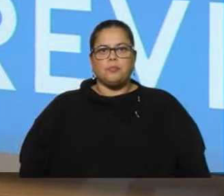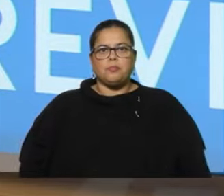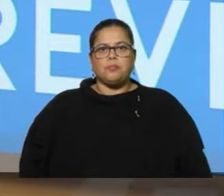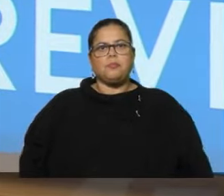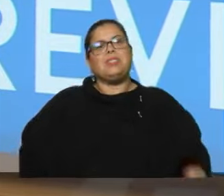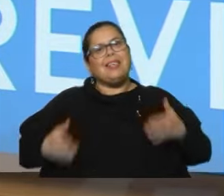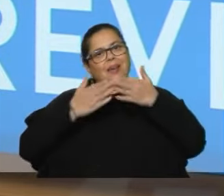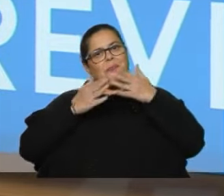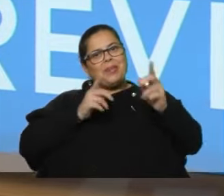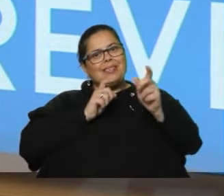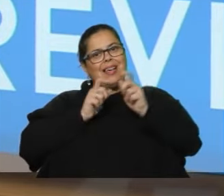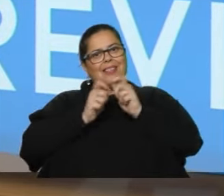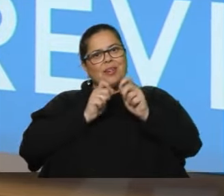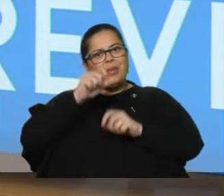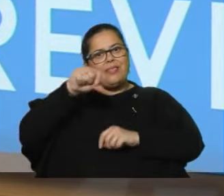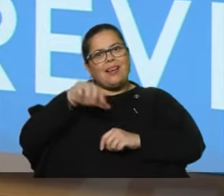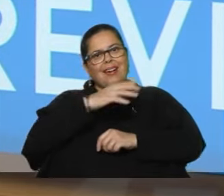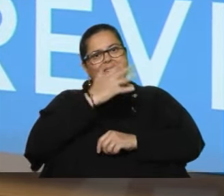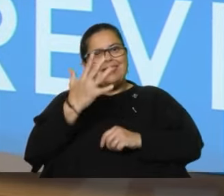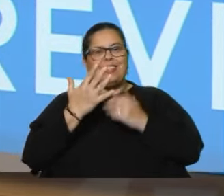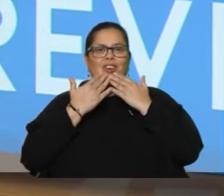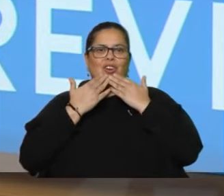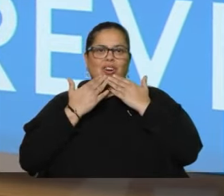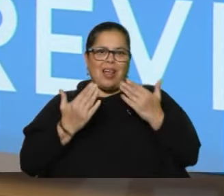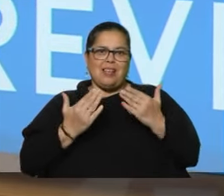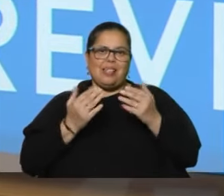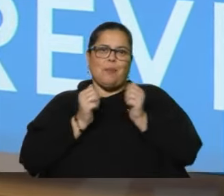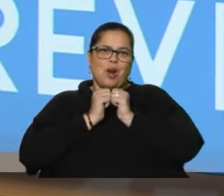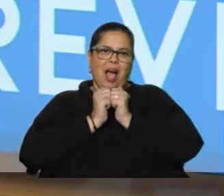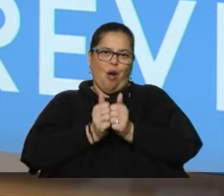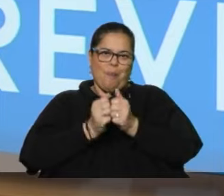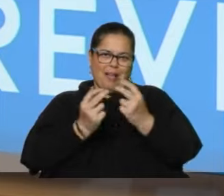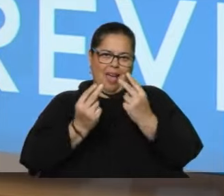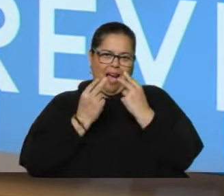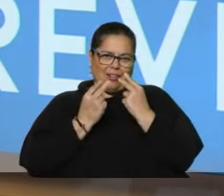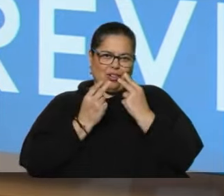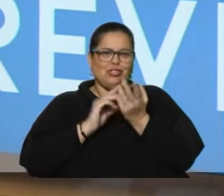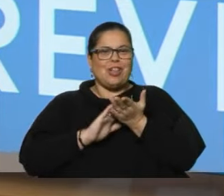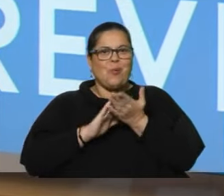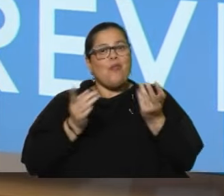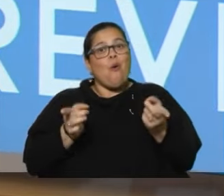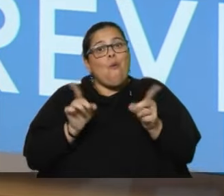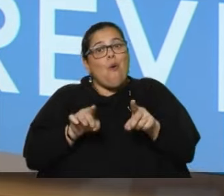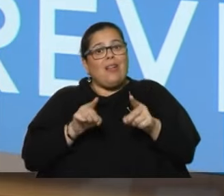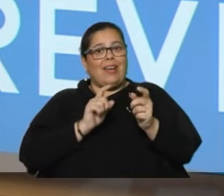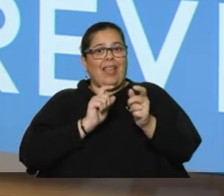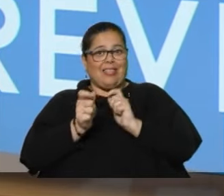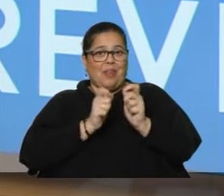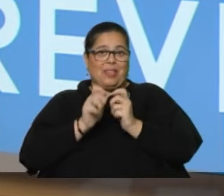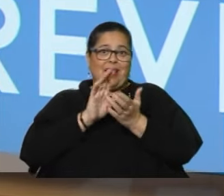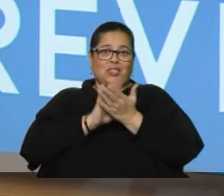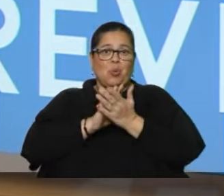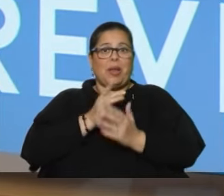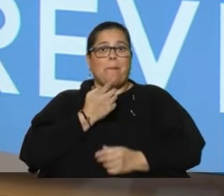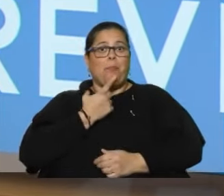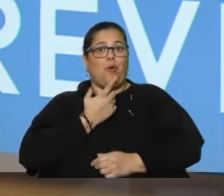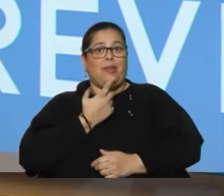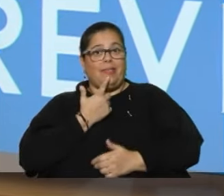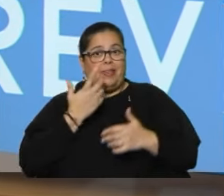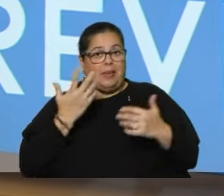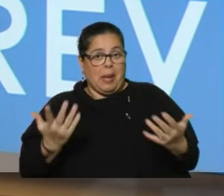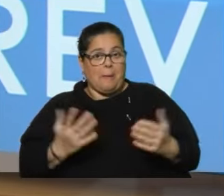Comienza la entrevista aquí en Canal 5. Gracias por acompañarnos una vez más. Vuelven las entrevistas de tono político, se puede decir, todo este